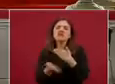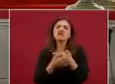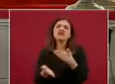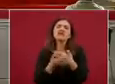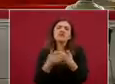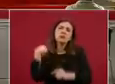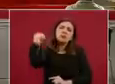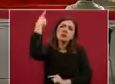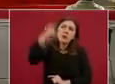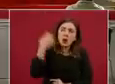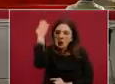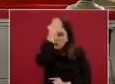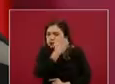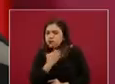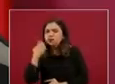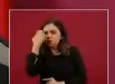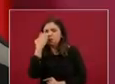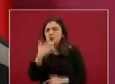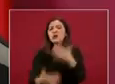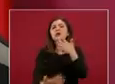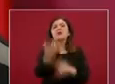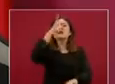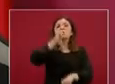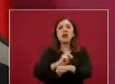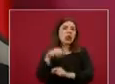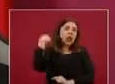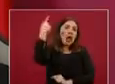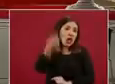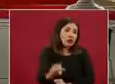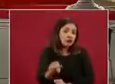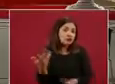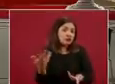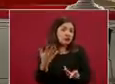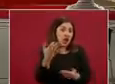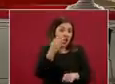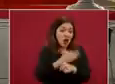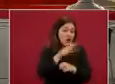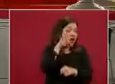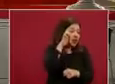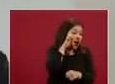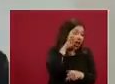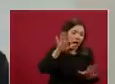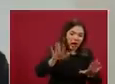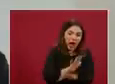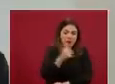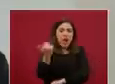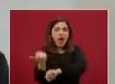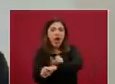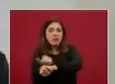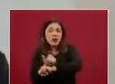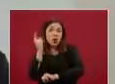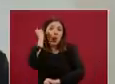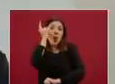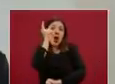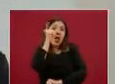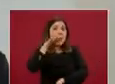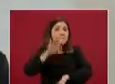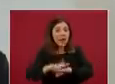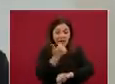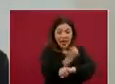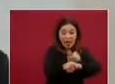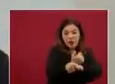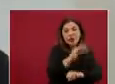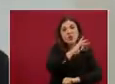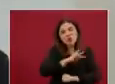siguiente evaluación y para dentro de 15 días, entidades en naranja puedan lograr el amarillo y ojalá esperemos que entidades en